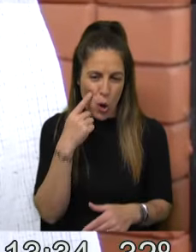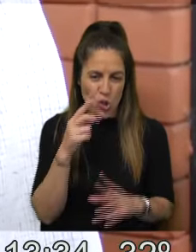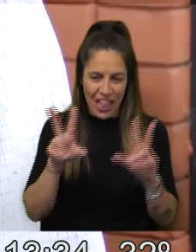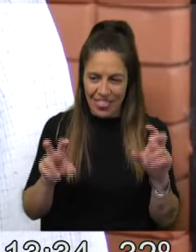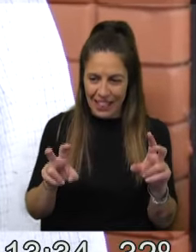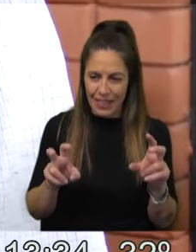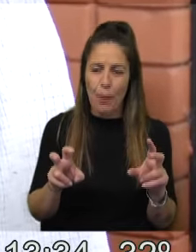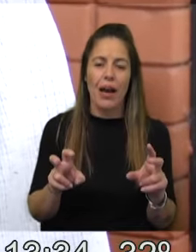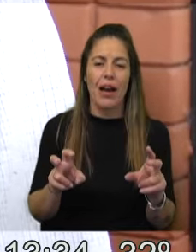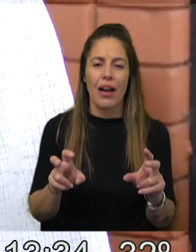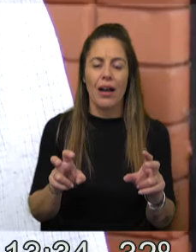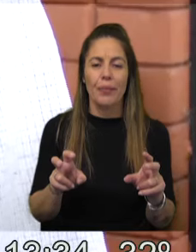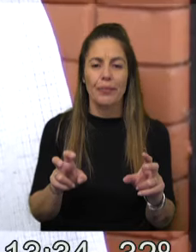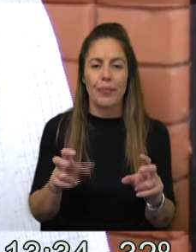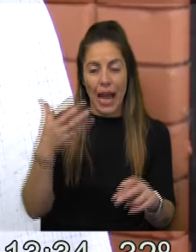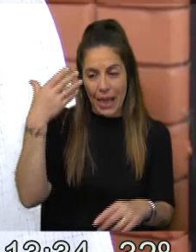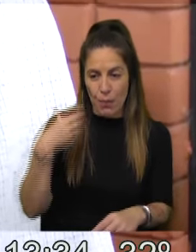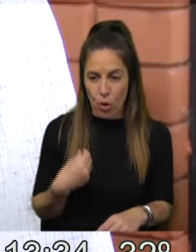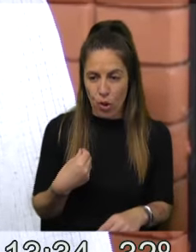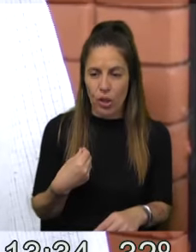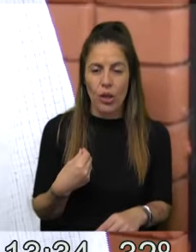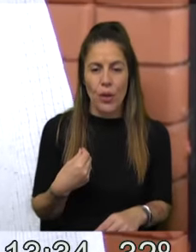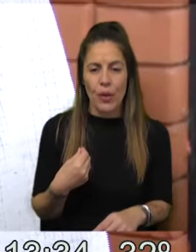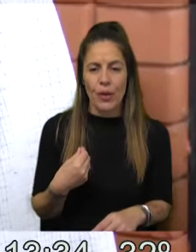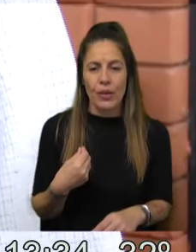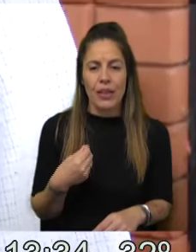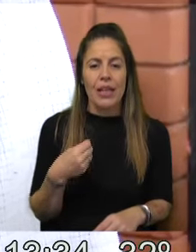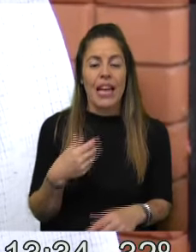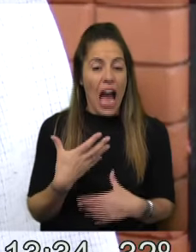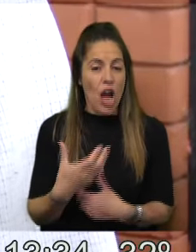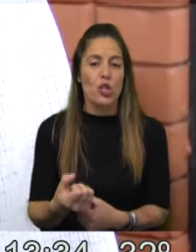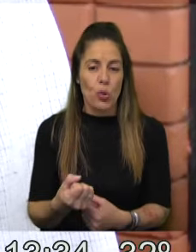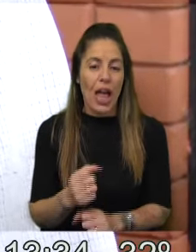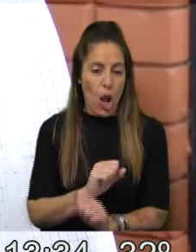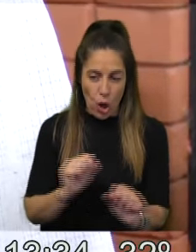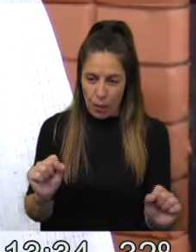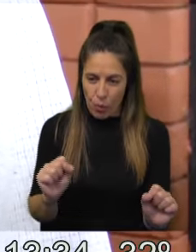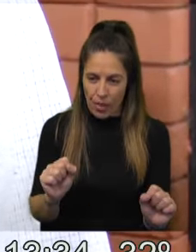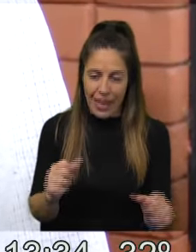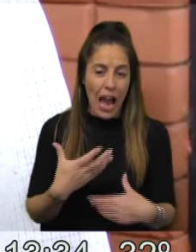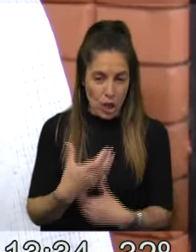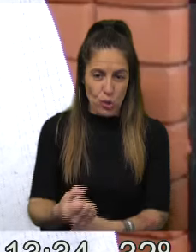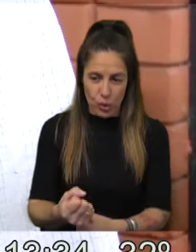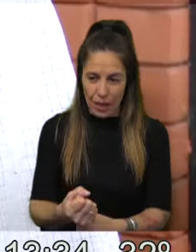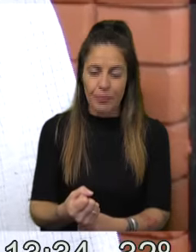en esos temas, y bueno, y ayuda en lo que puede, ayuda,